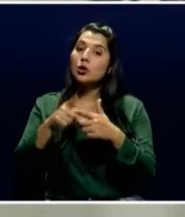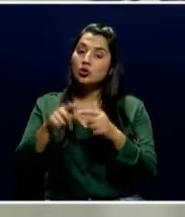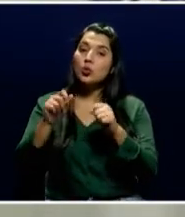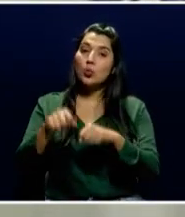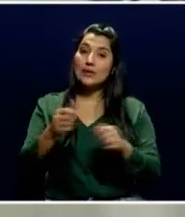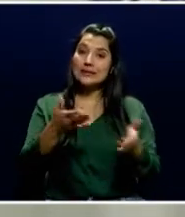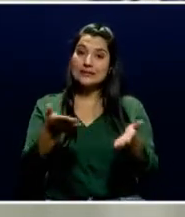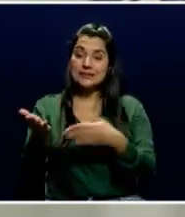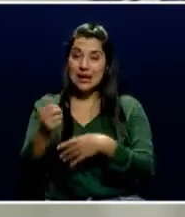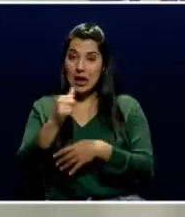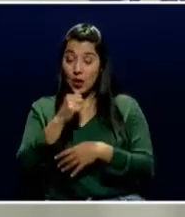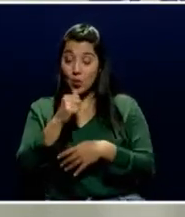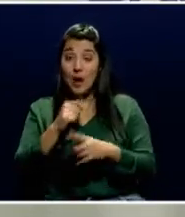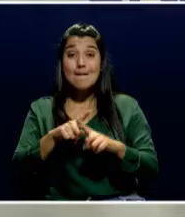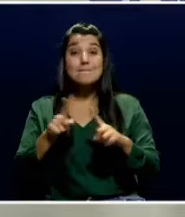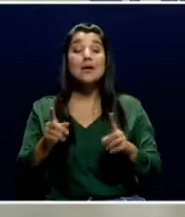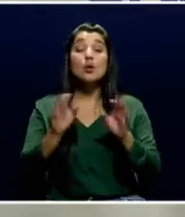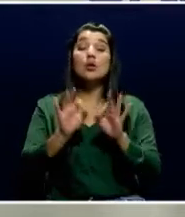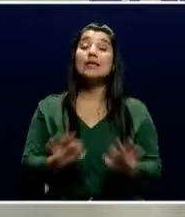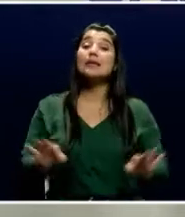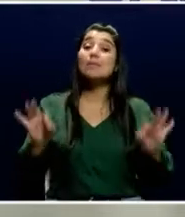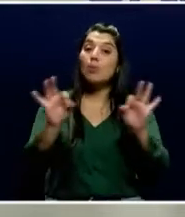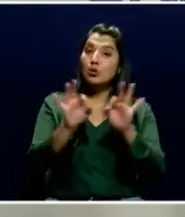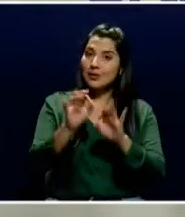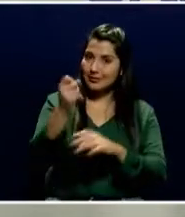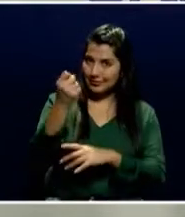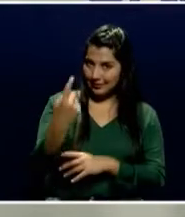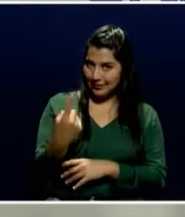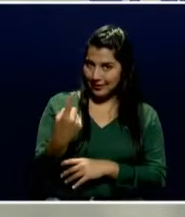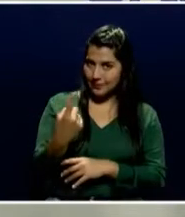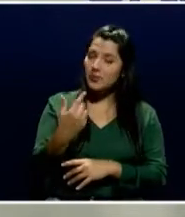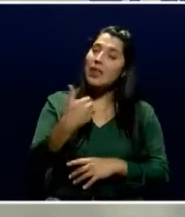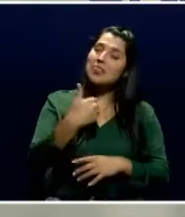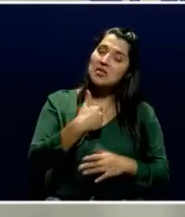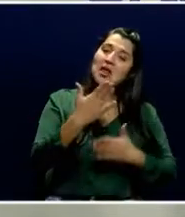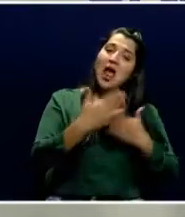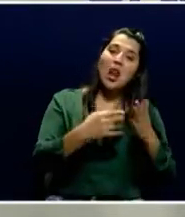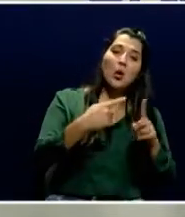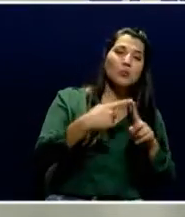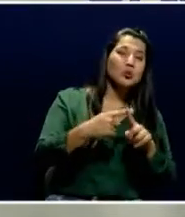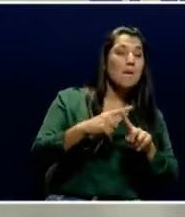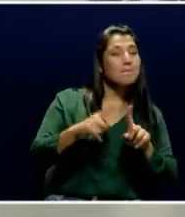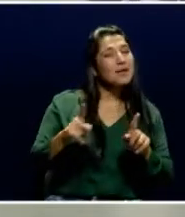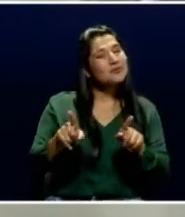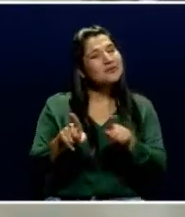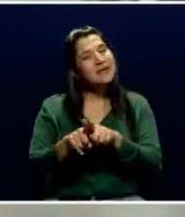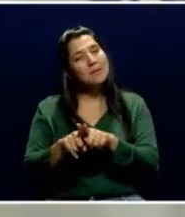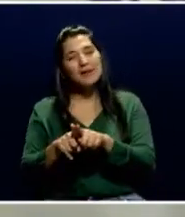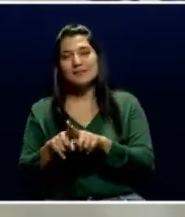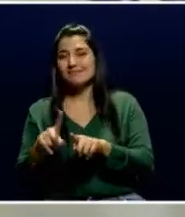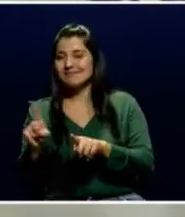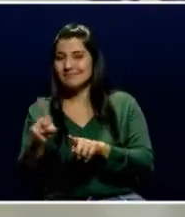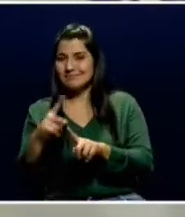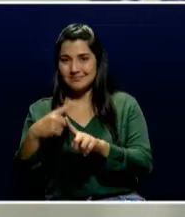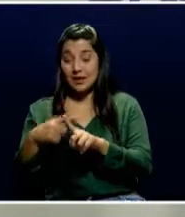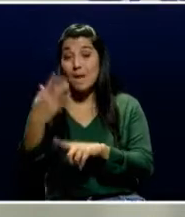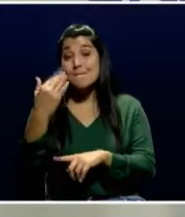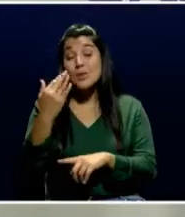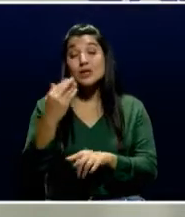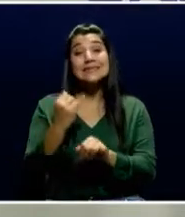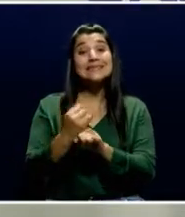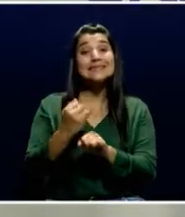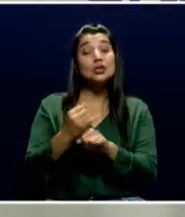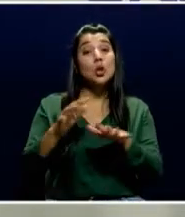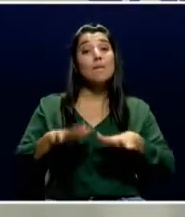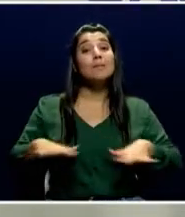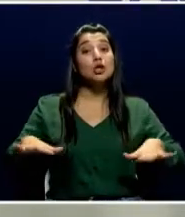es importante entender, y esto tiene un lado positivo, pero también tiene otro lado no tan positivo, es que ya el Instituto Meteorológico